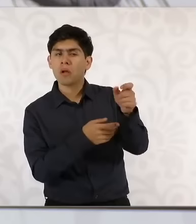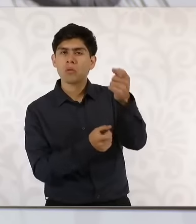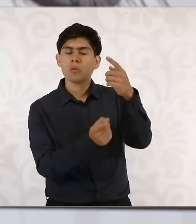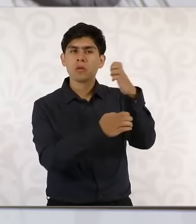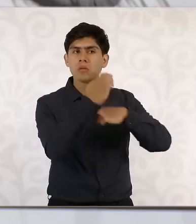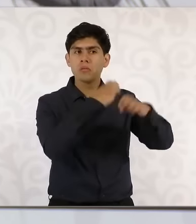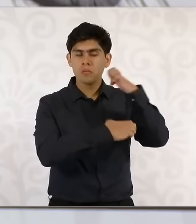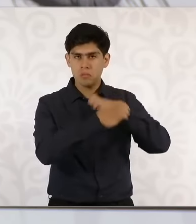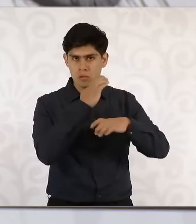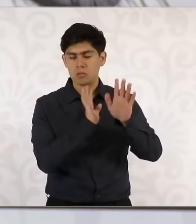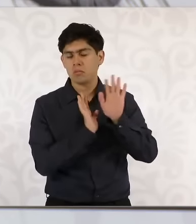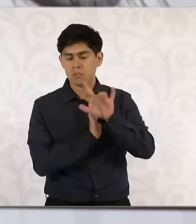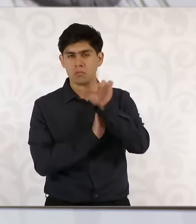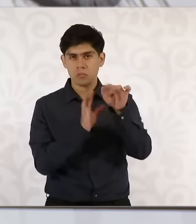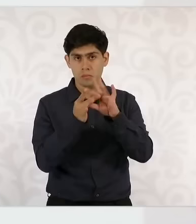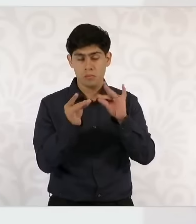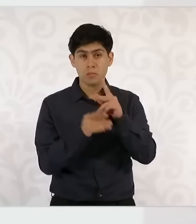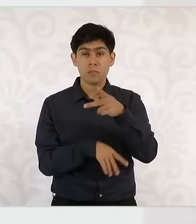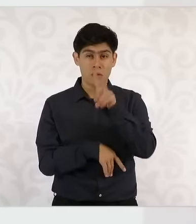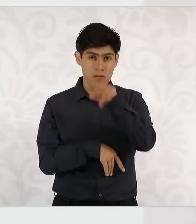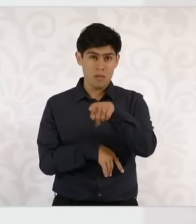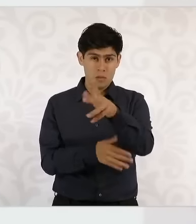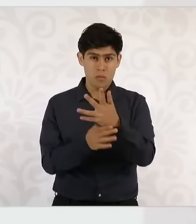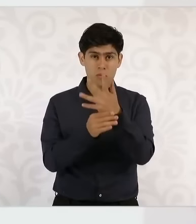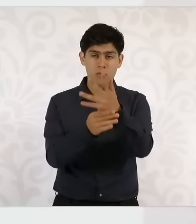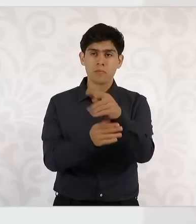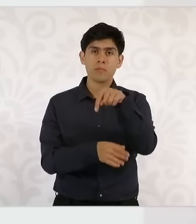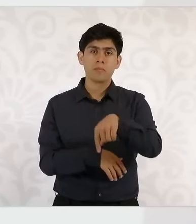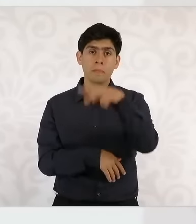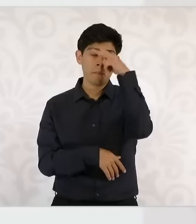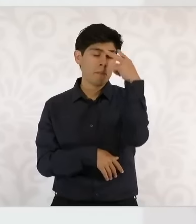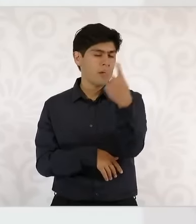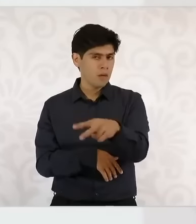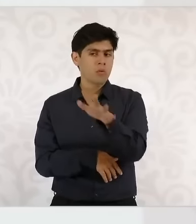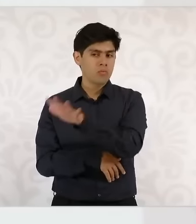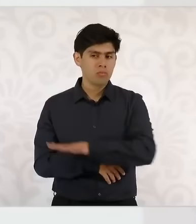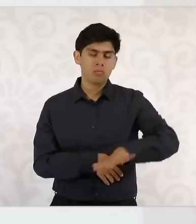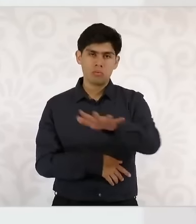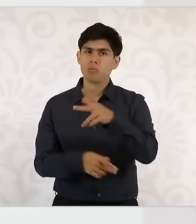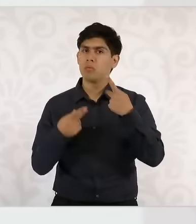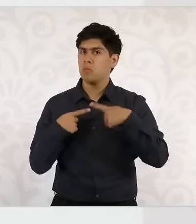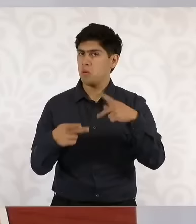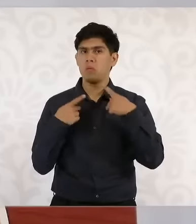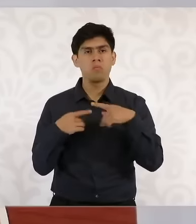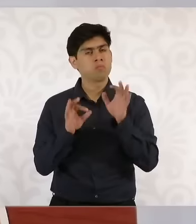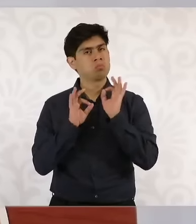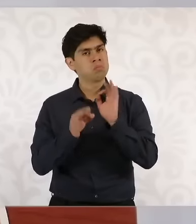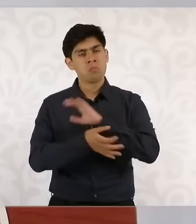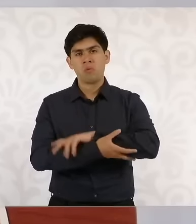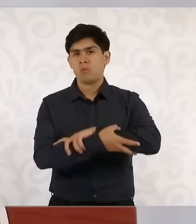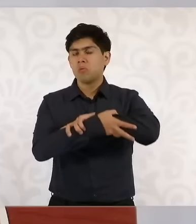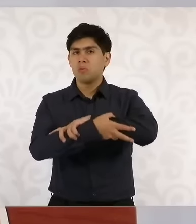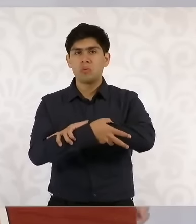es que México es un pueblo muy solidario, muy generoso. Yo platiqué aquí como en medio de